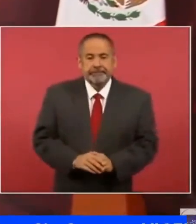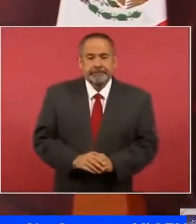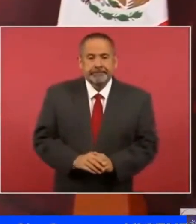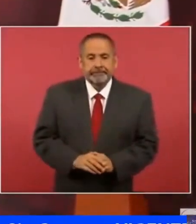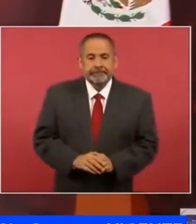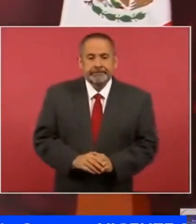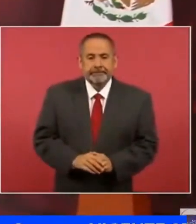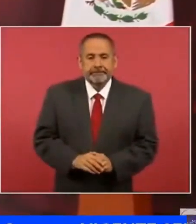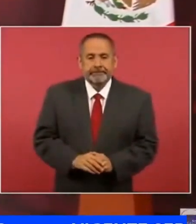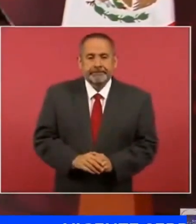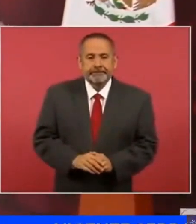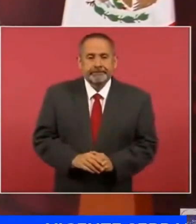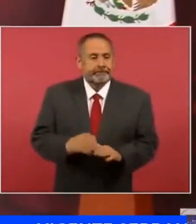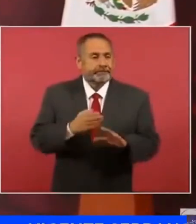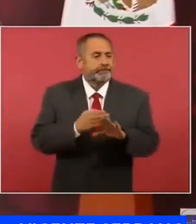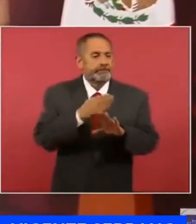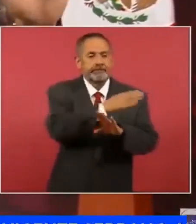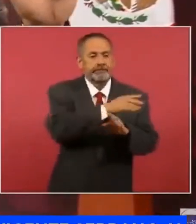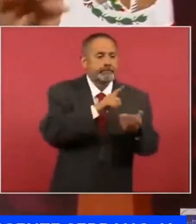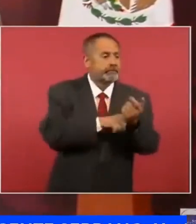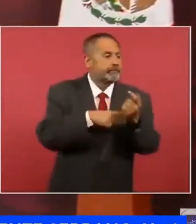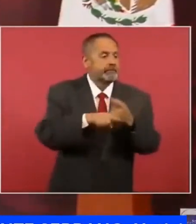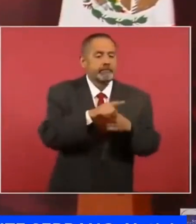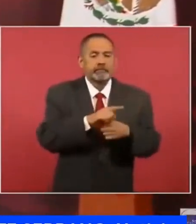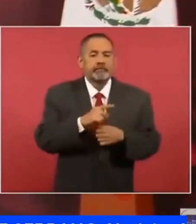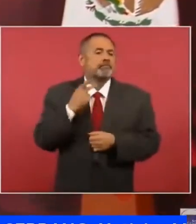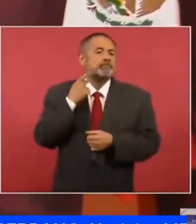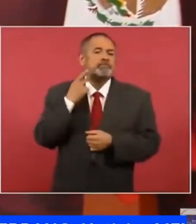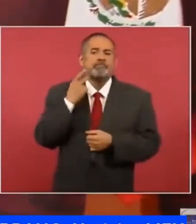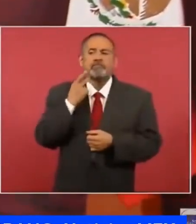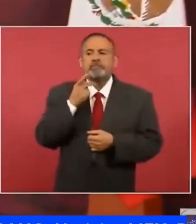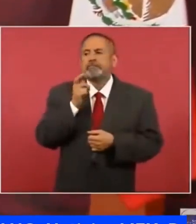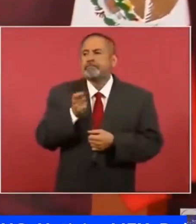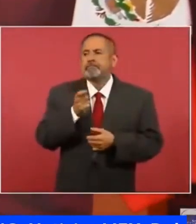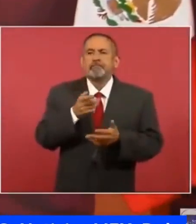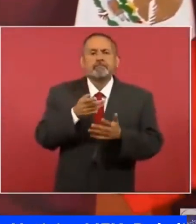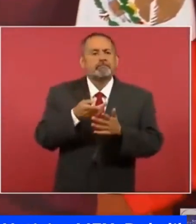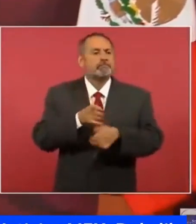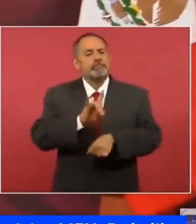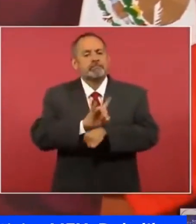Había una política de simulación